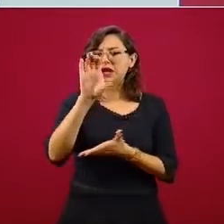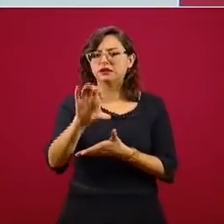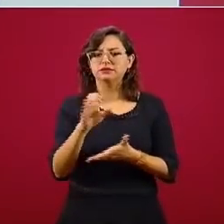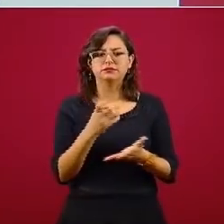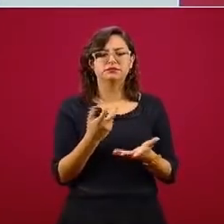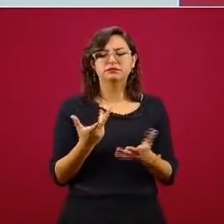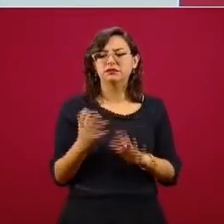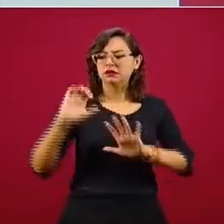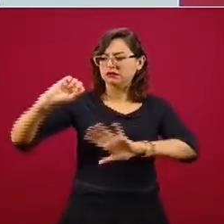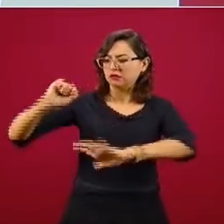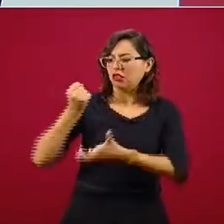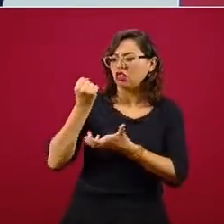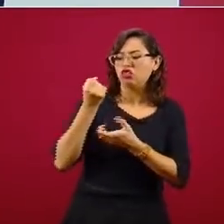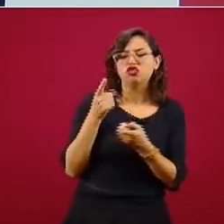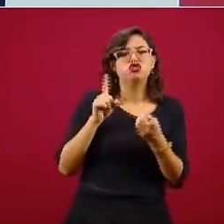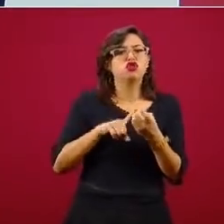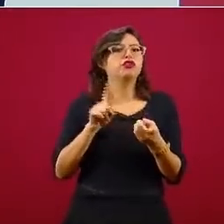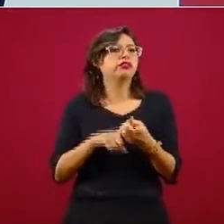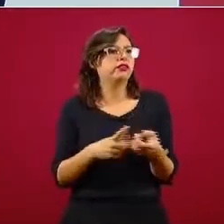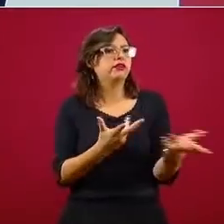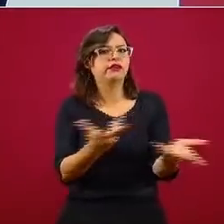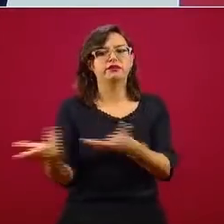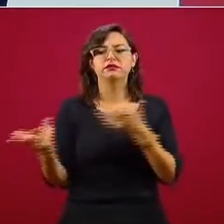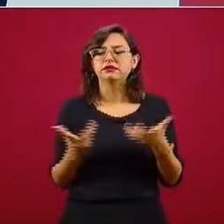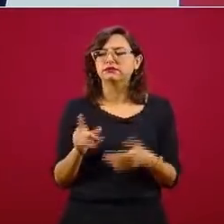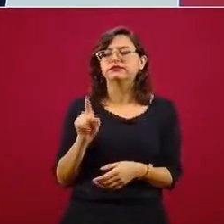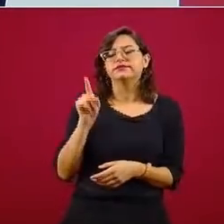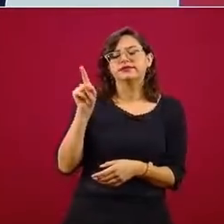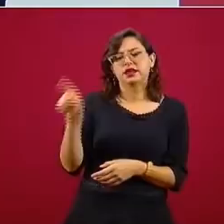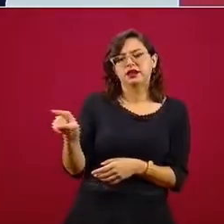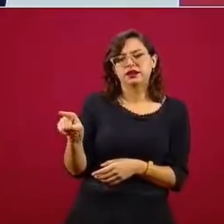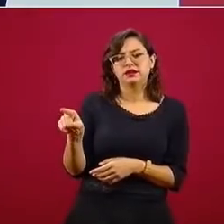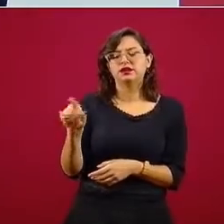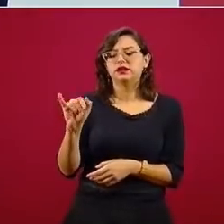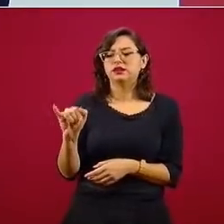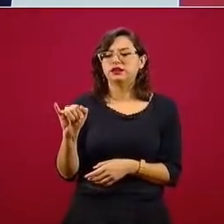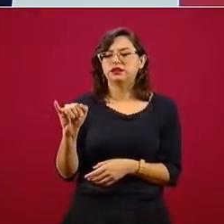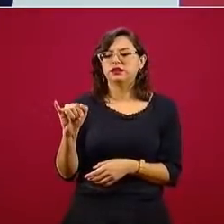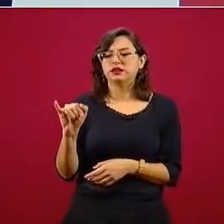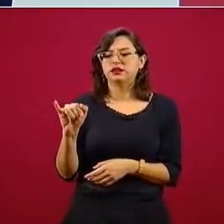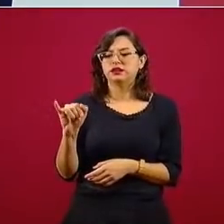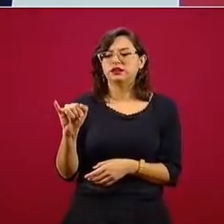provienen de otra institución, del Instituto para Devolver al Pueblo lo Robado.